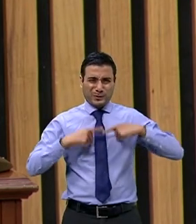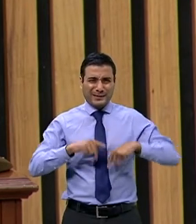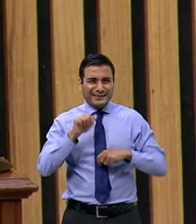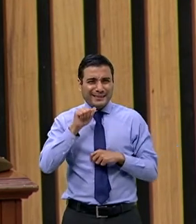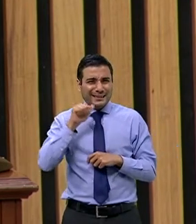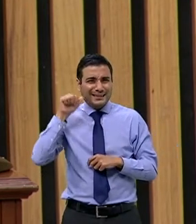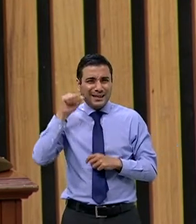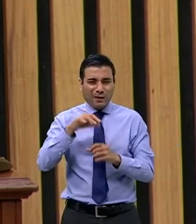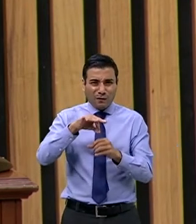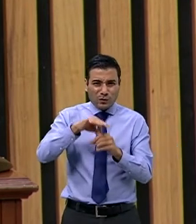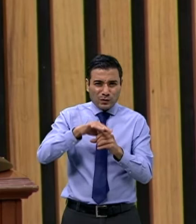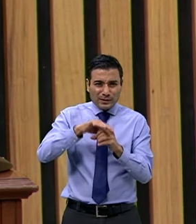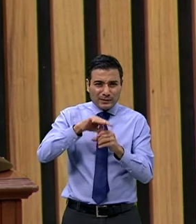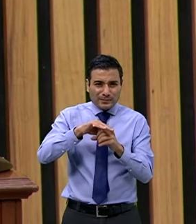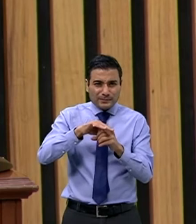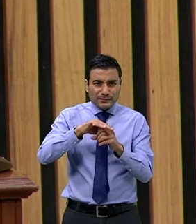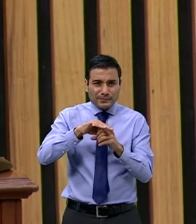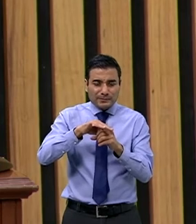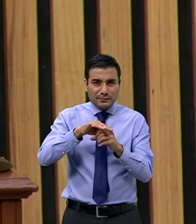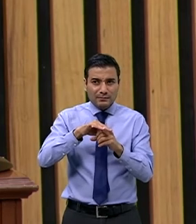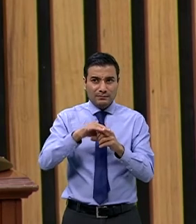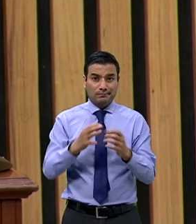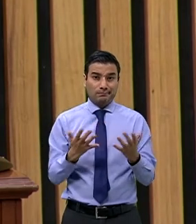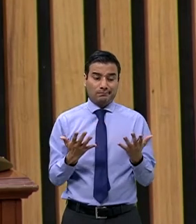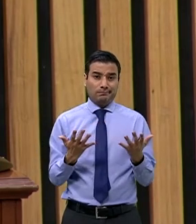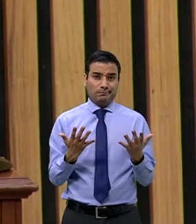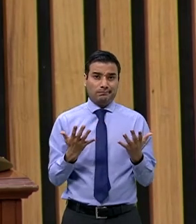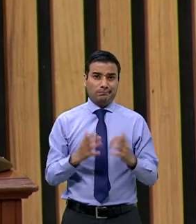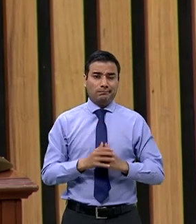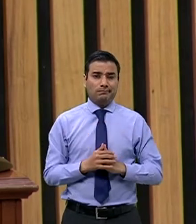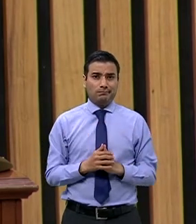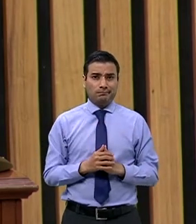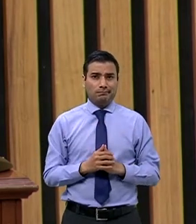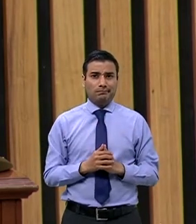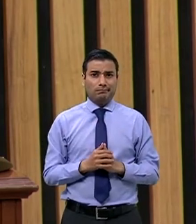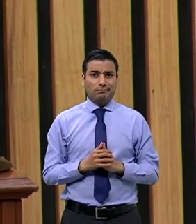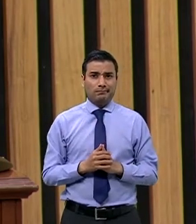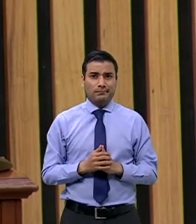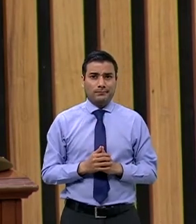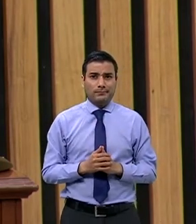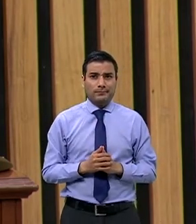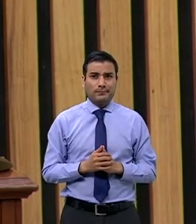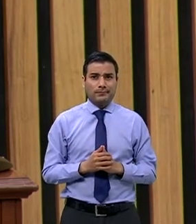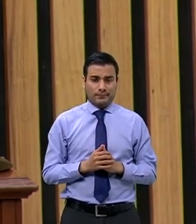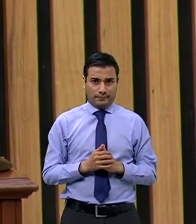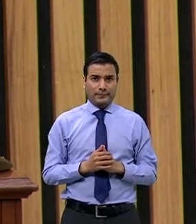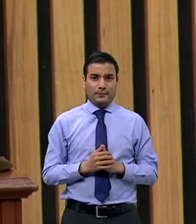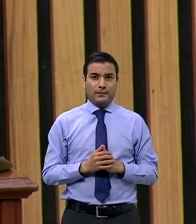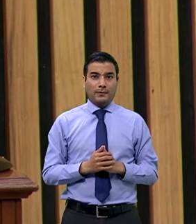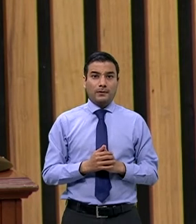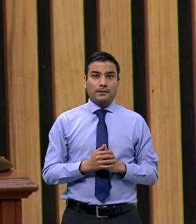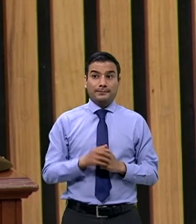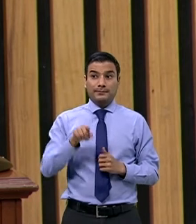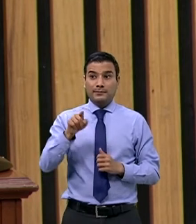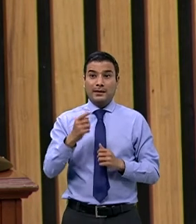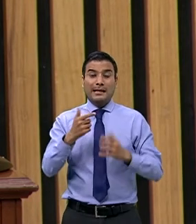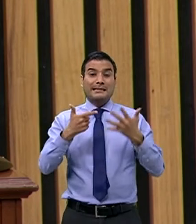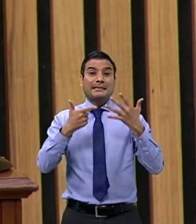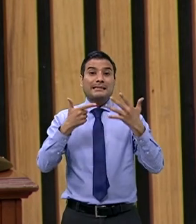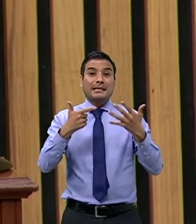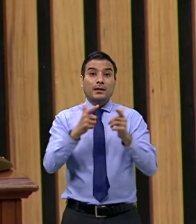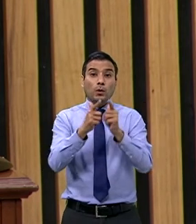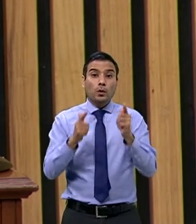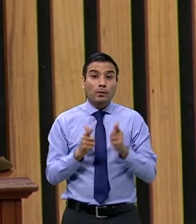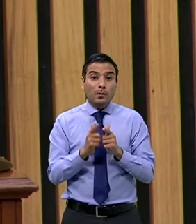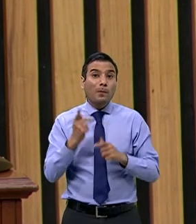tienen mayor votación hay que decirlo que siete partidos políticos con representación en este consejo